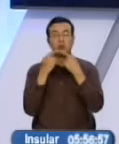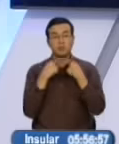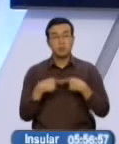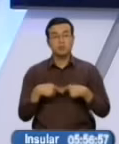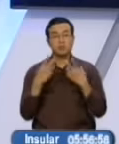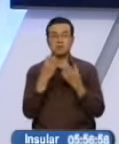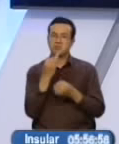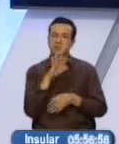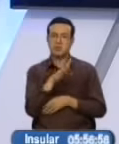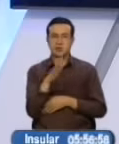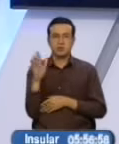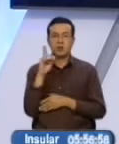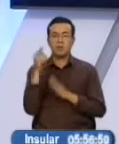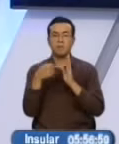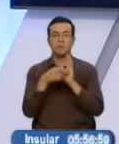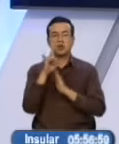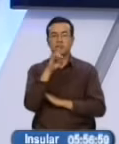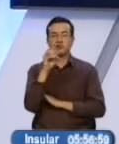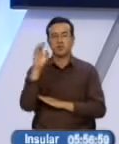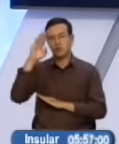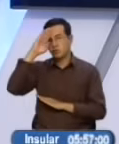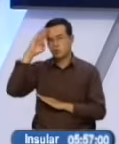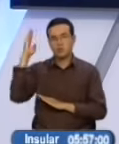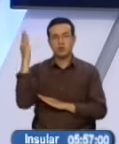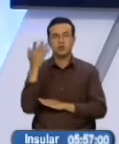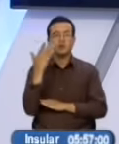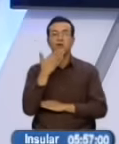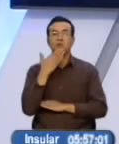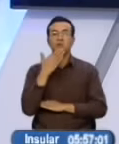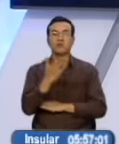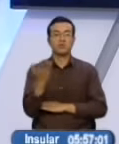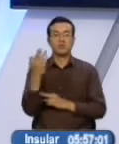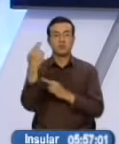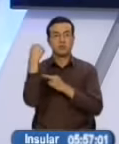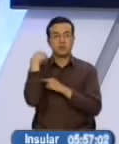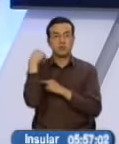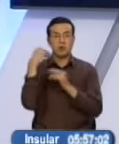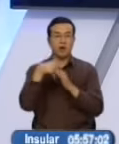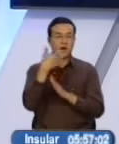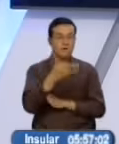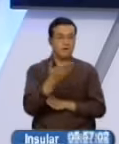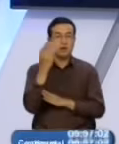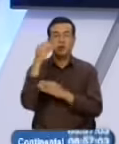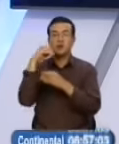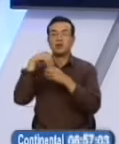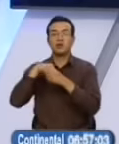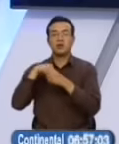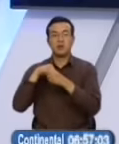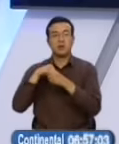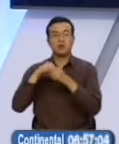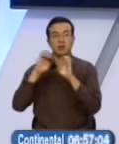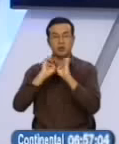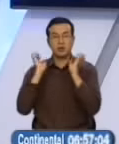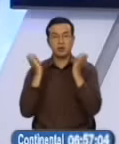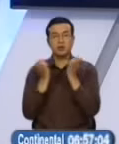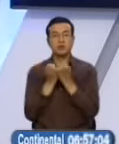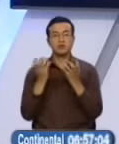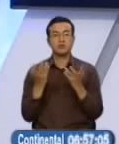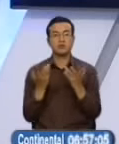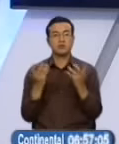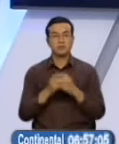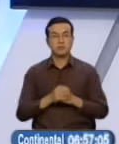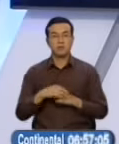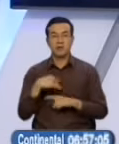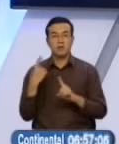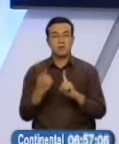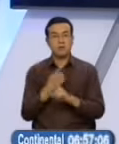otras cifras, de alrededor de 1.800 policías que estarán encargados de esto, tanto en los exteriores como en el interior del escenario deportivo en el que se va a desarrollar la